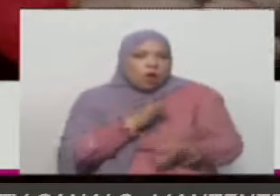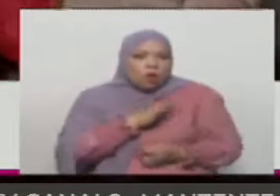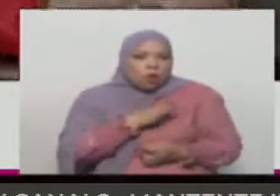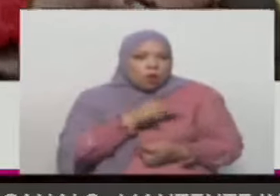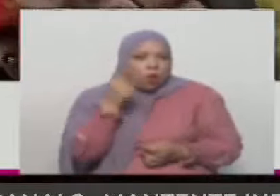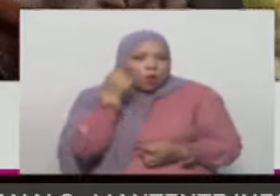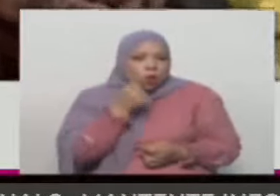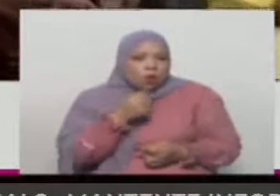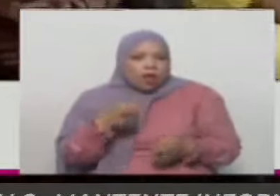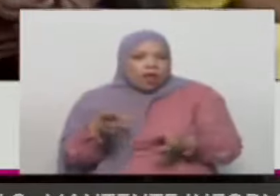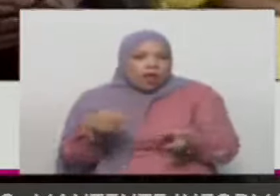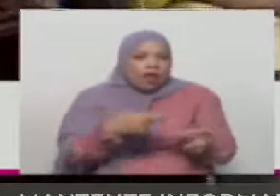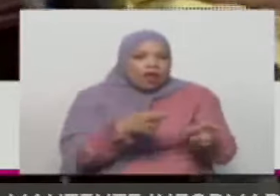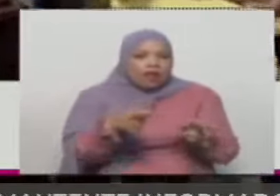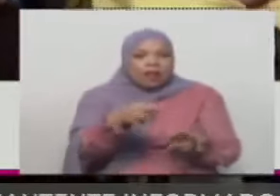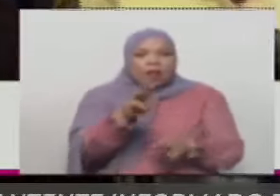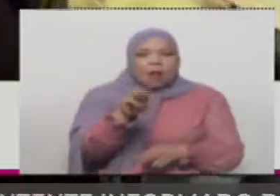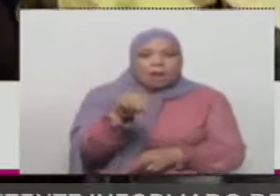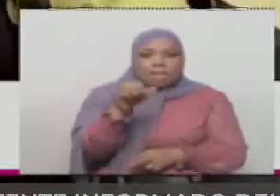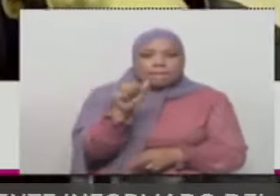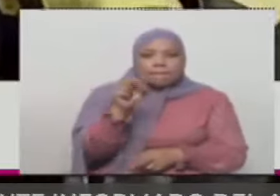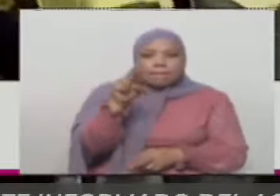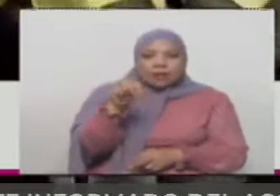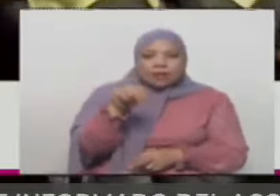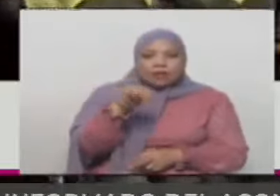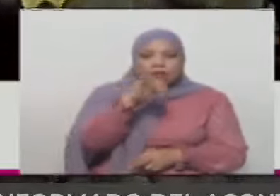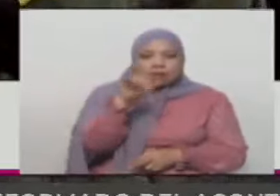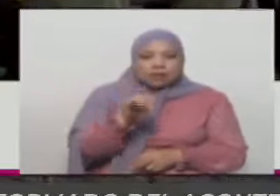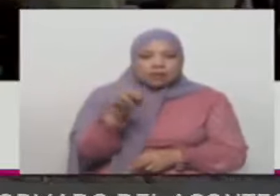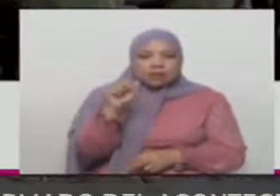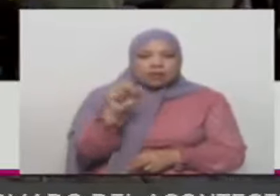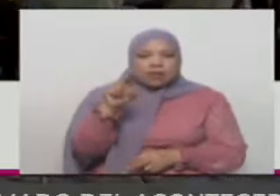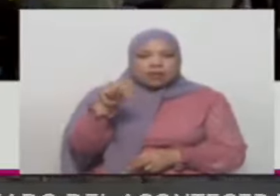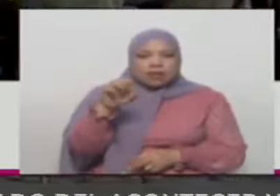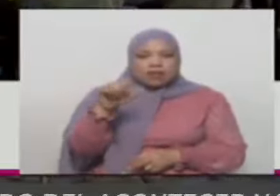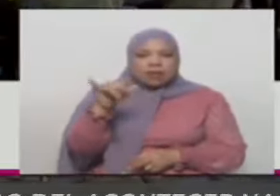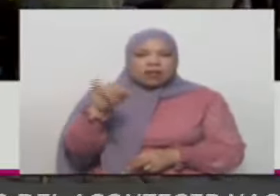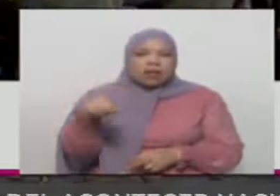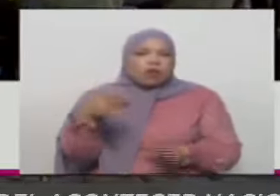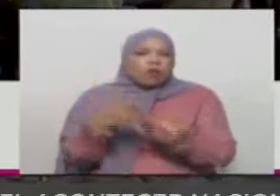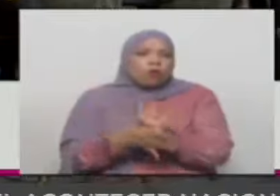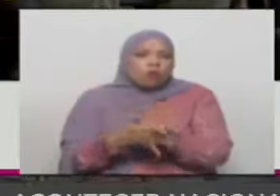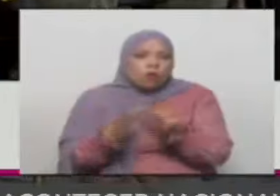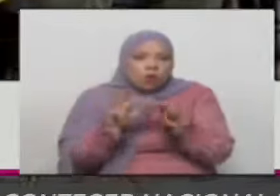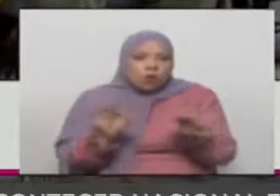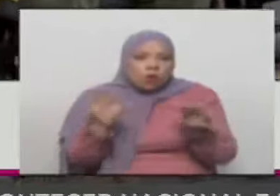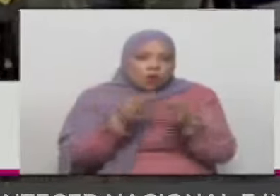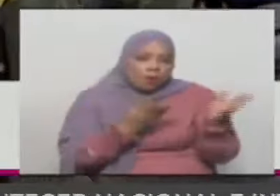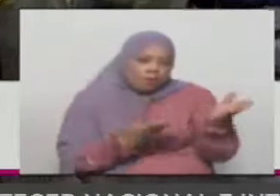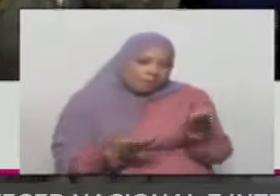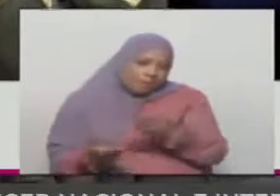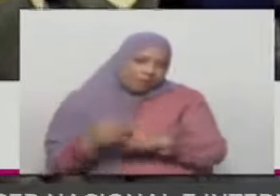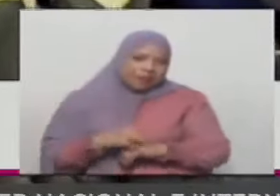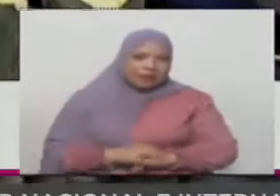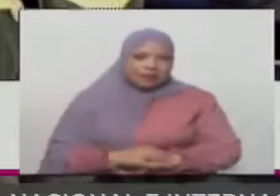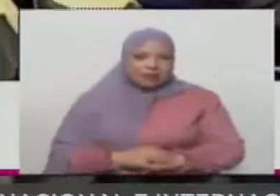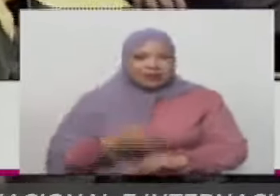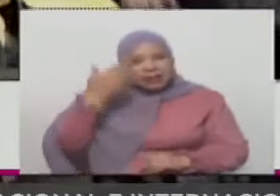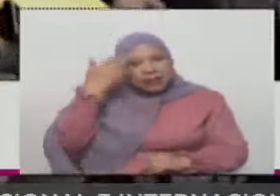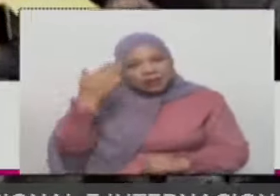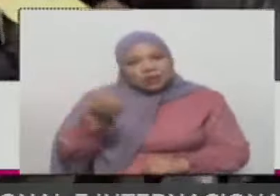río Manzanares, cantado por allá, en Ayacucho. Cuéntanos, Omaira, ¿cómo por es favor. Eso? Cuenta, Omaira, bienvenida.